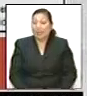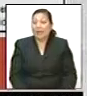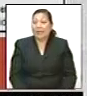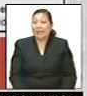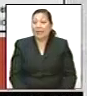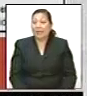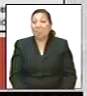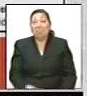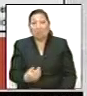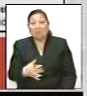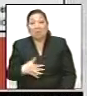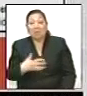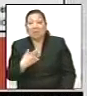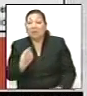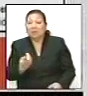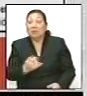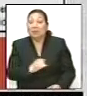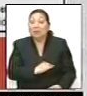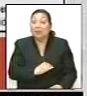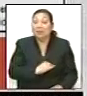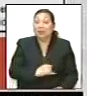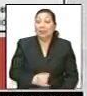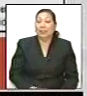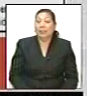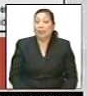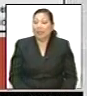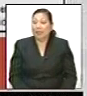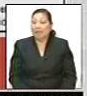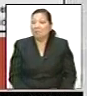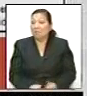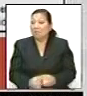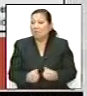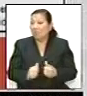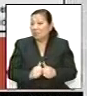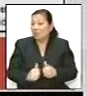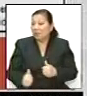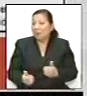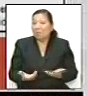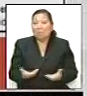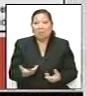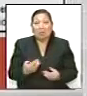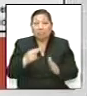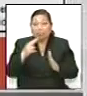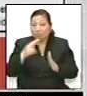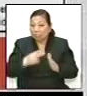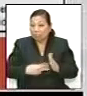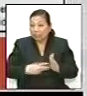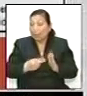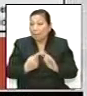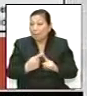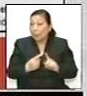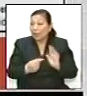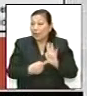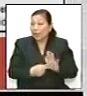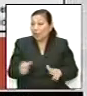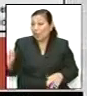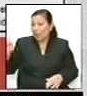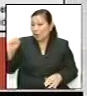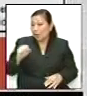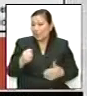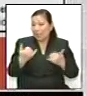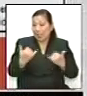algunos podrán decir estos países son muy lejanos tenemos muy poca relación pero la presencia de rusia ahí